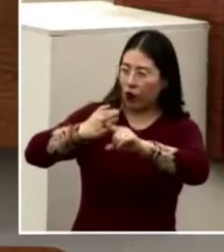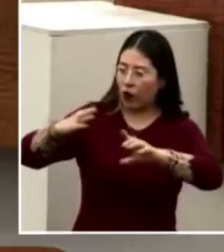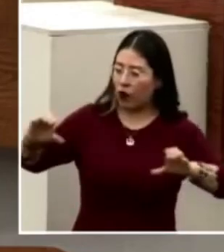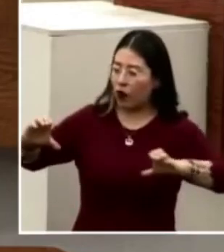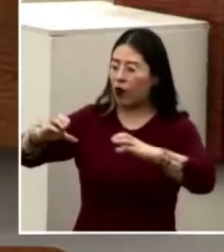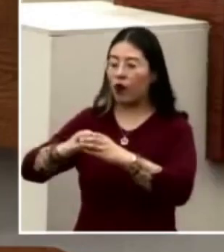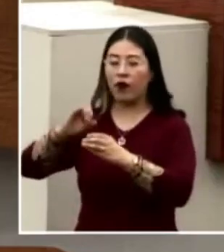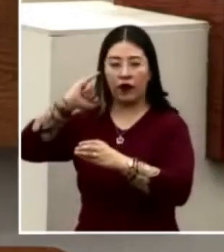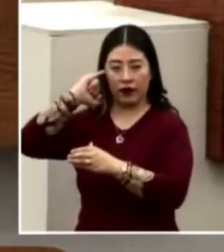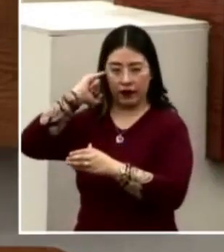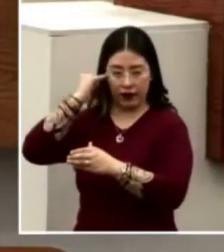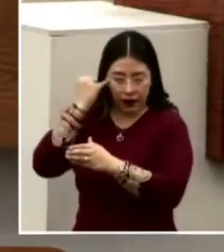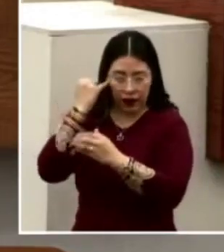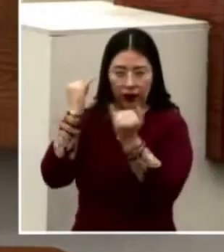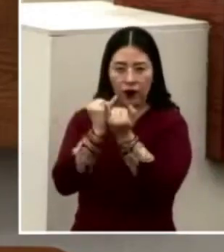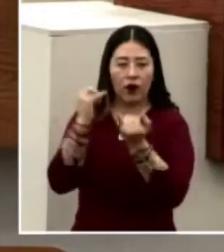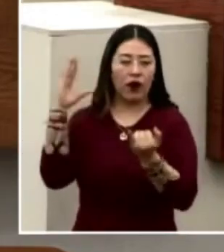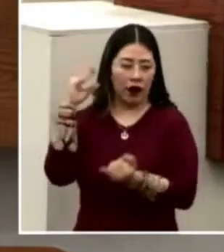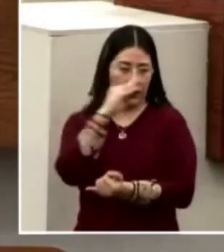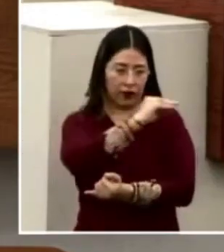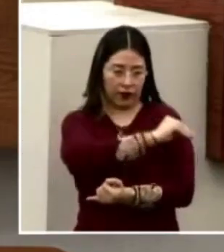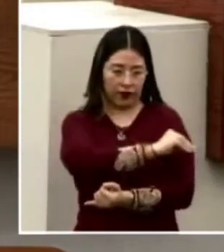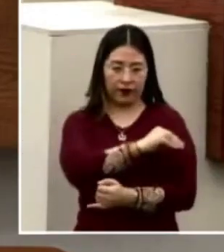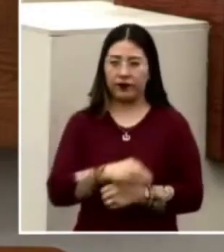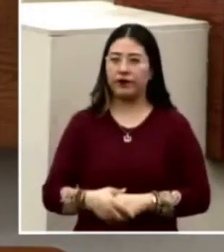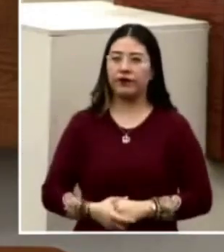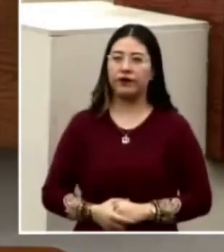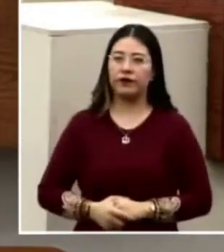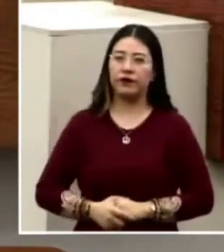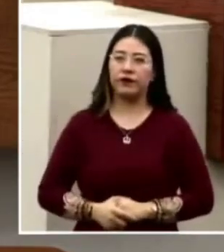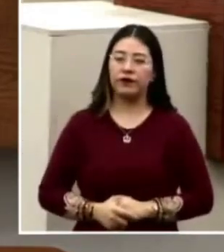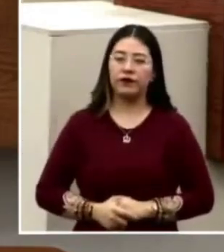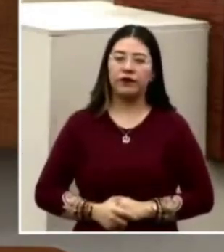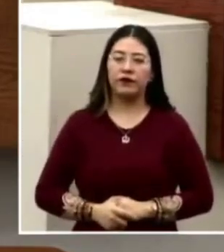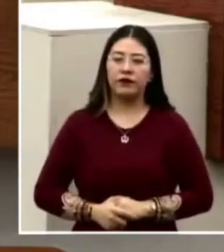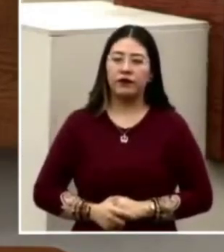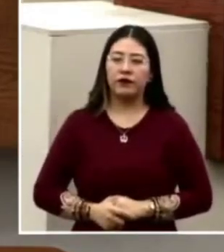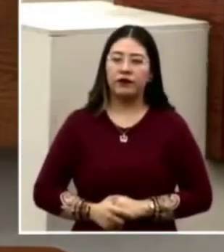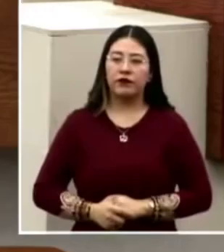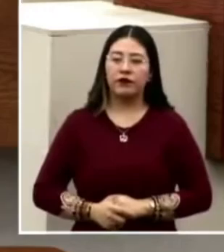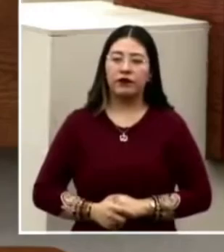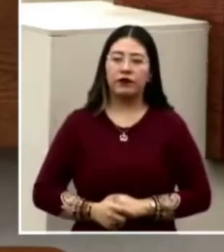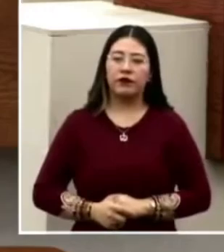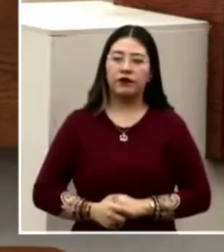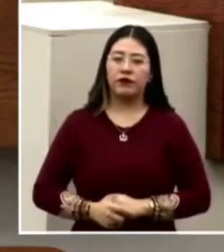comunidades indígenas y afroamericanas. Y después viene una serie